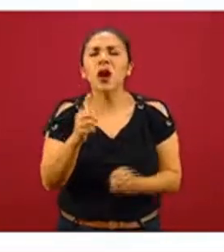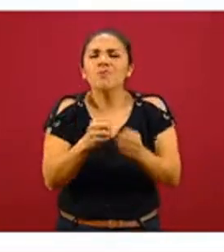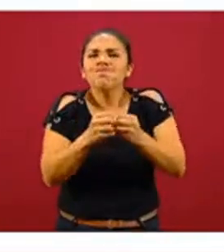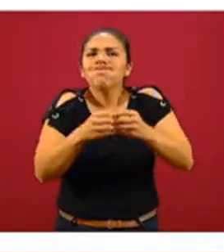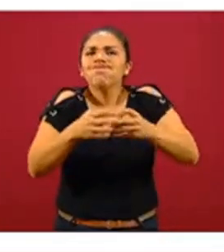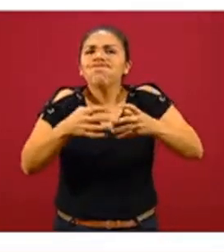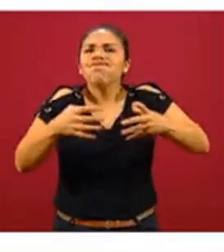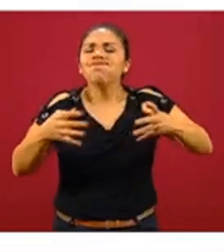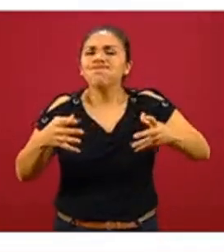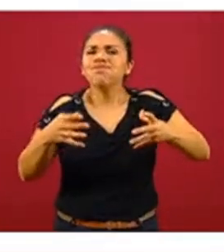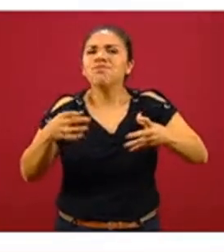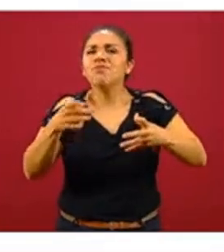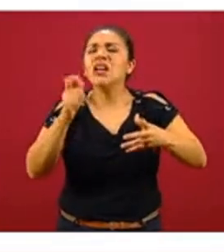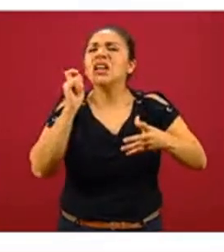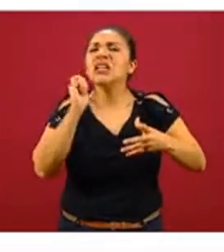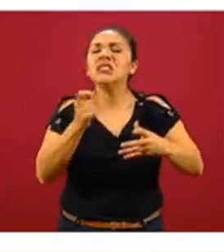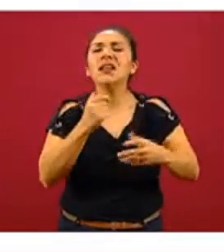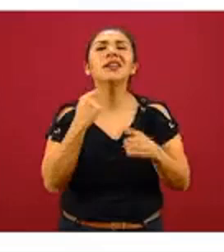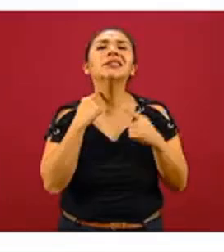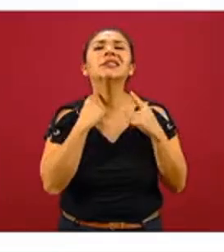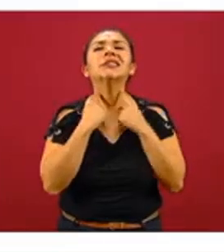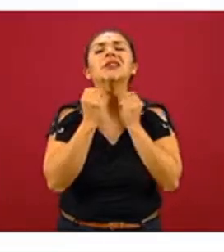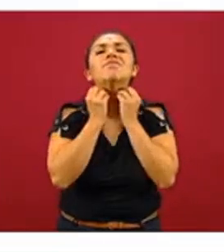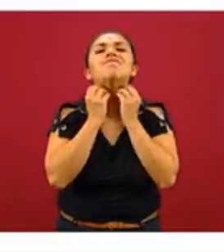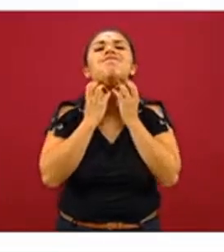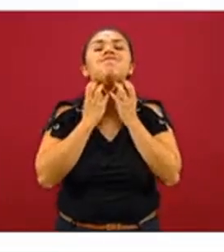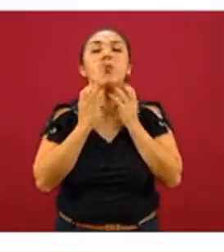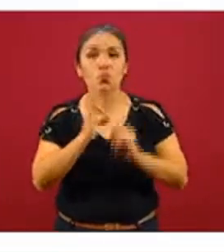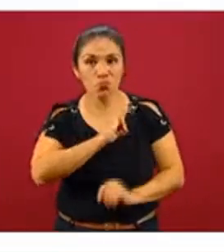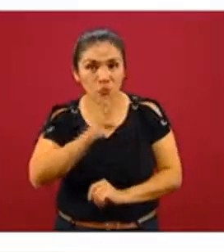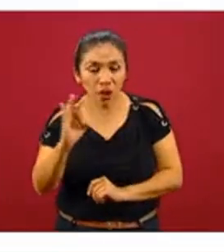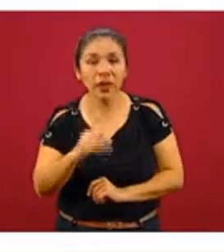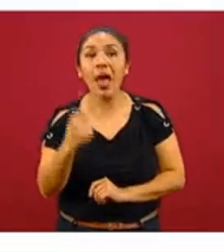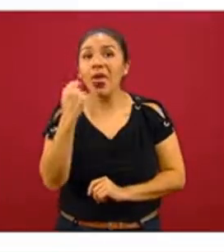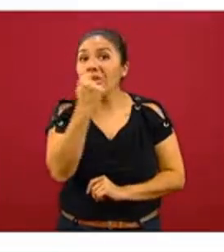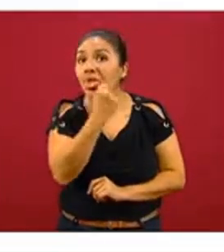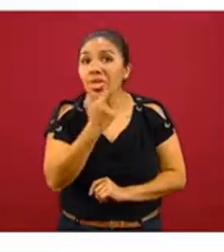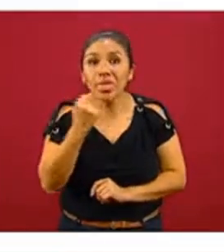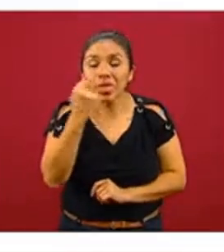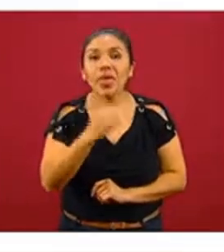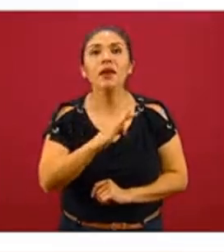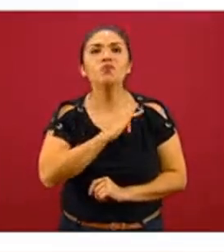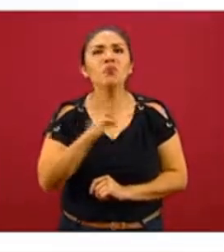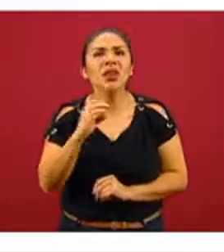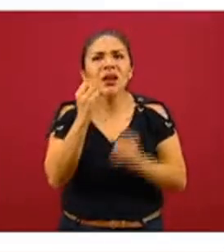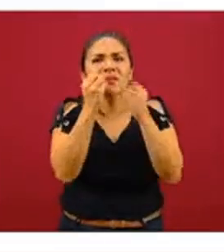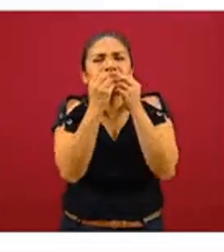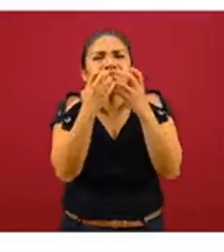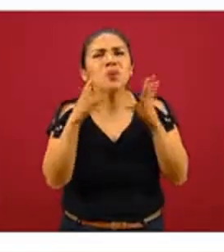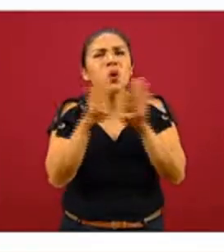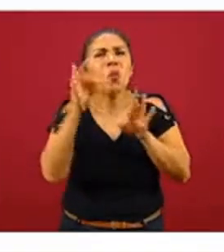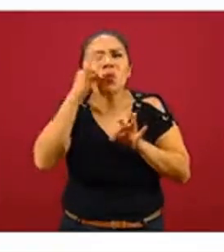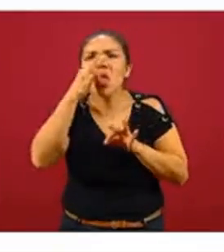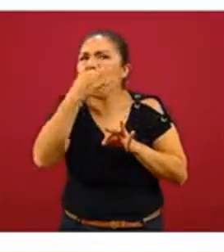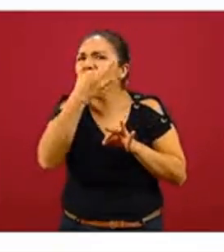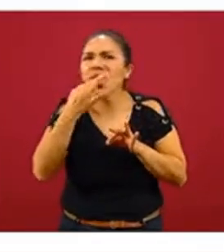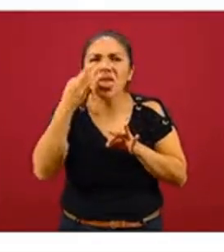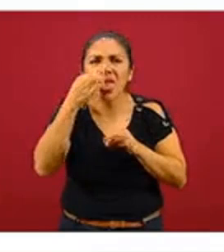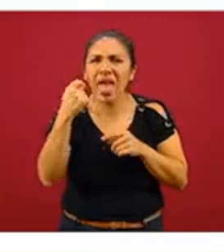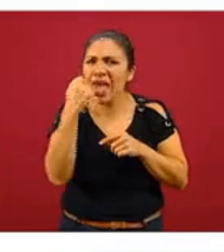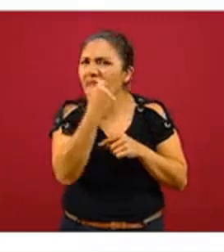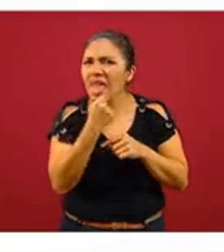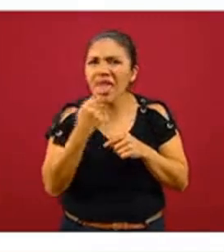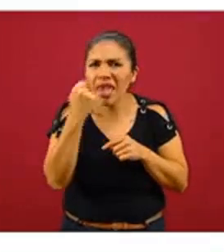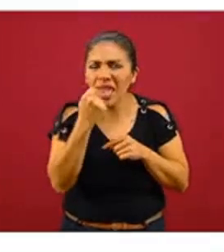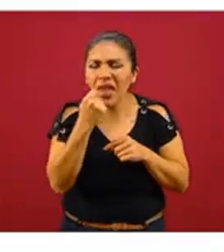los ganglios, la lengua aframbuesada, que se le llama, grietas